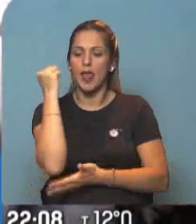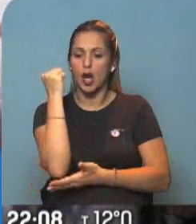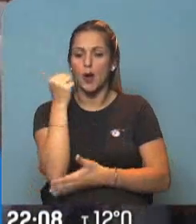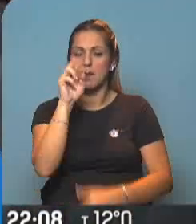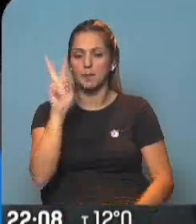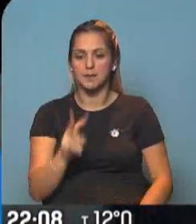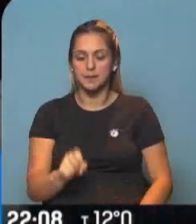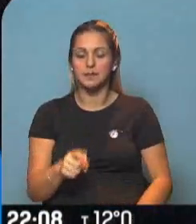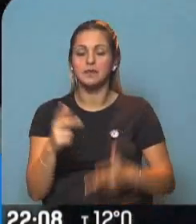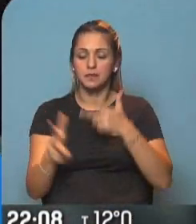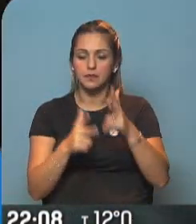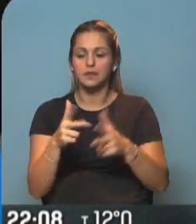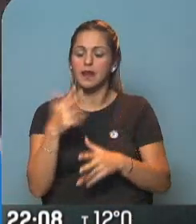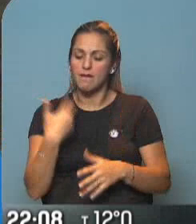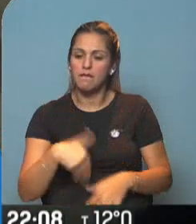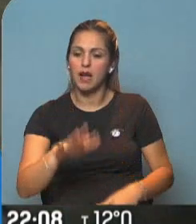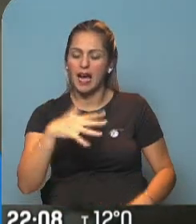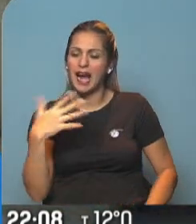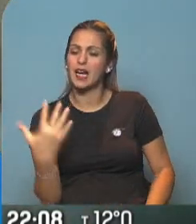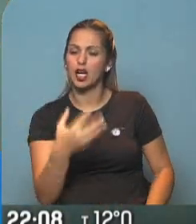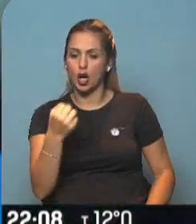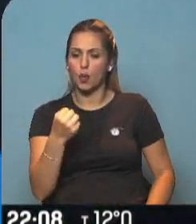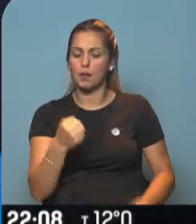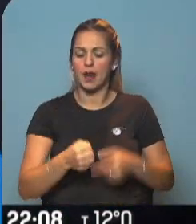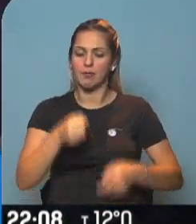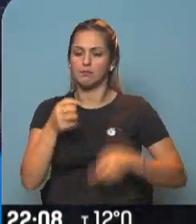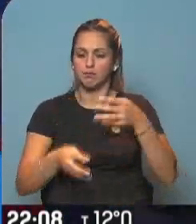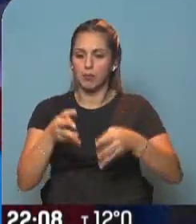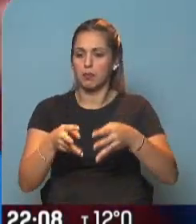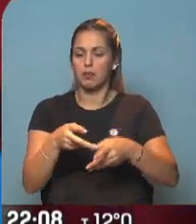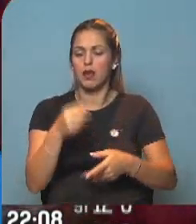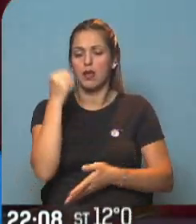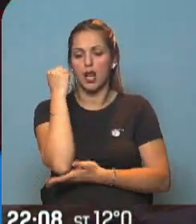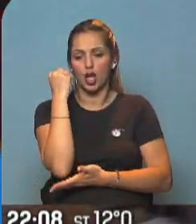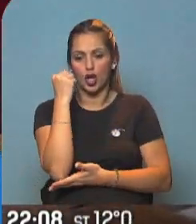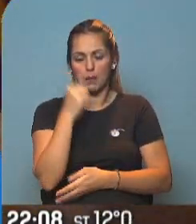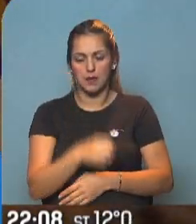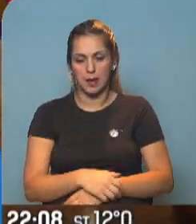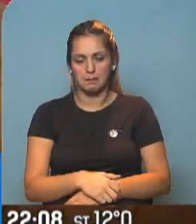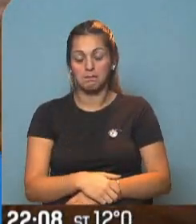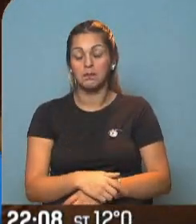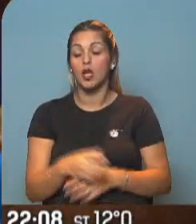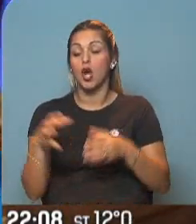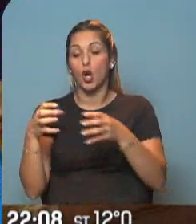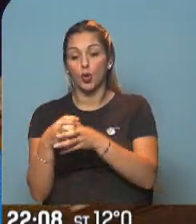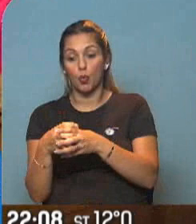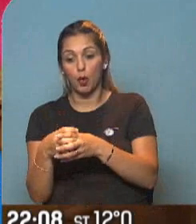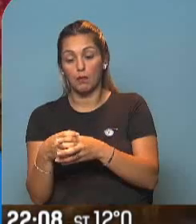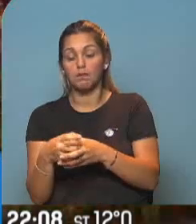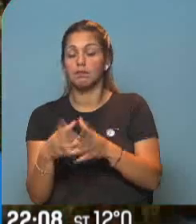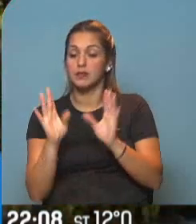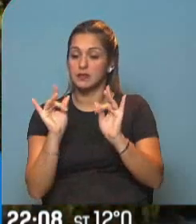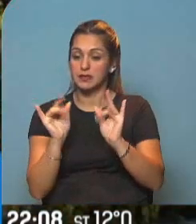prometer que se dedicará a recuperar y reactivar los motores de la economía. El frente externo es complejo para